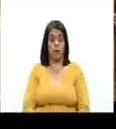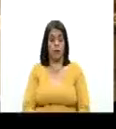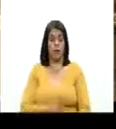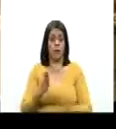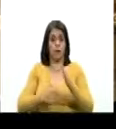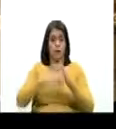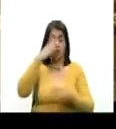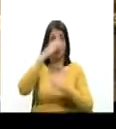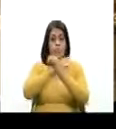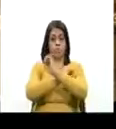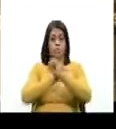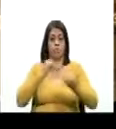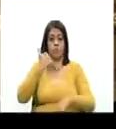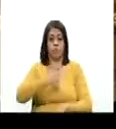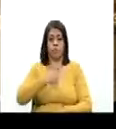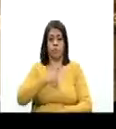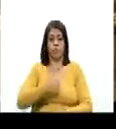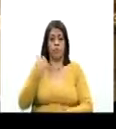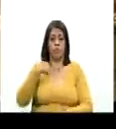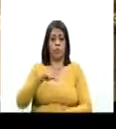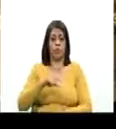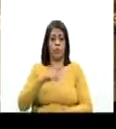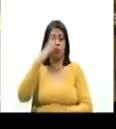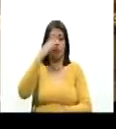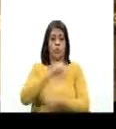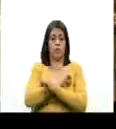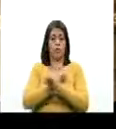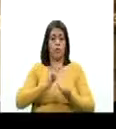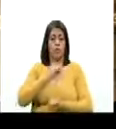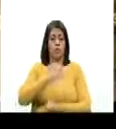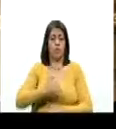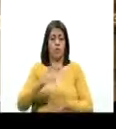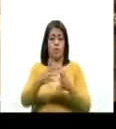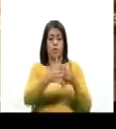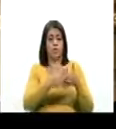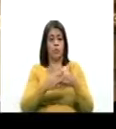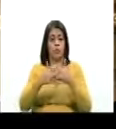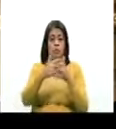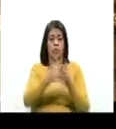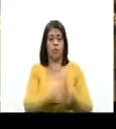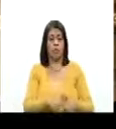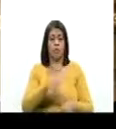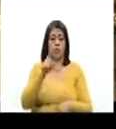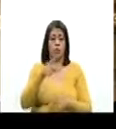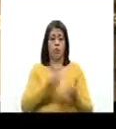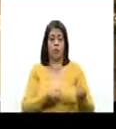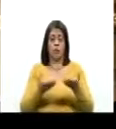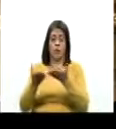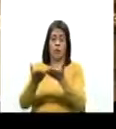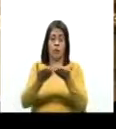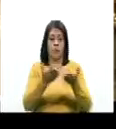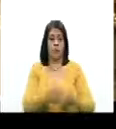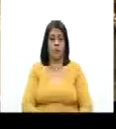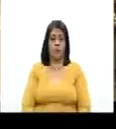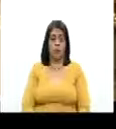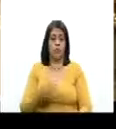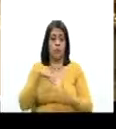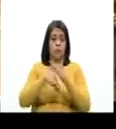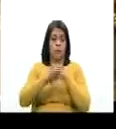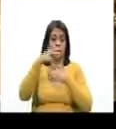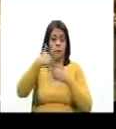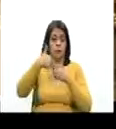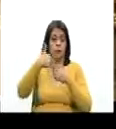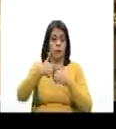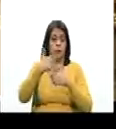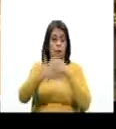militar en Argentina, tenemos a los militares de Norteamérica en la hidrovía, han entregado las reservas de petróleo de